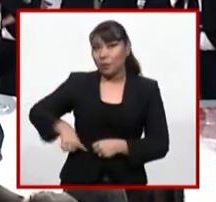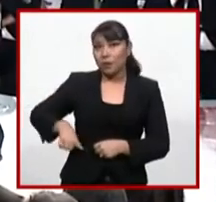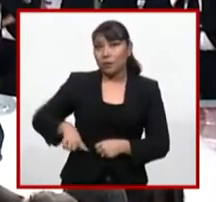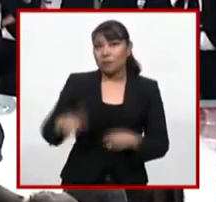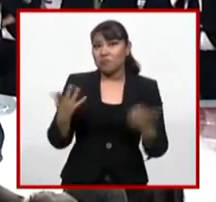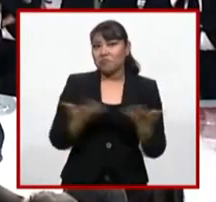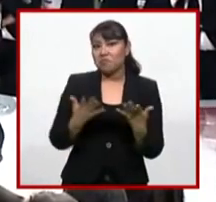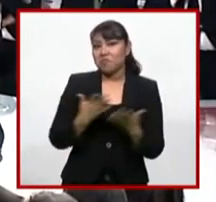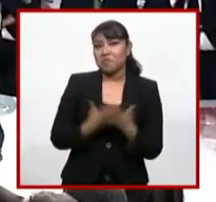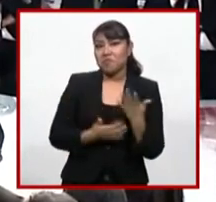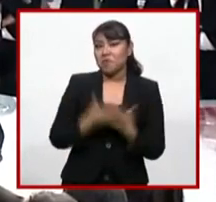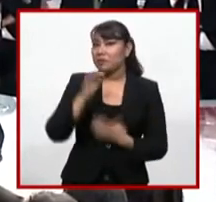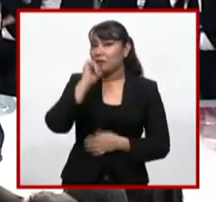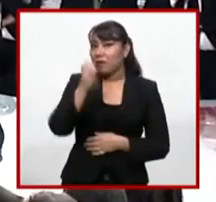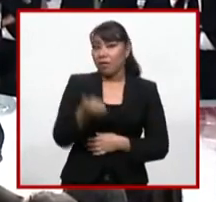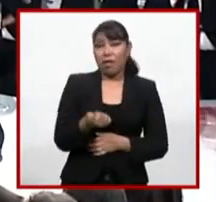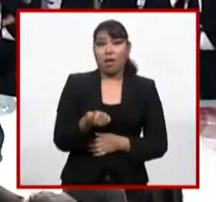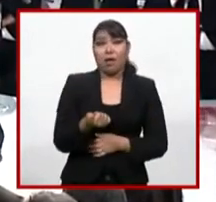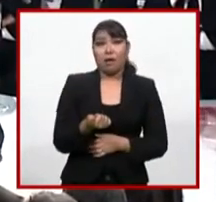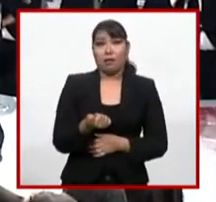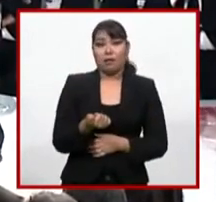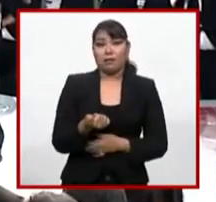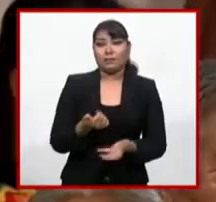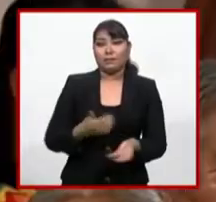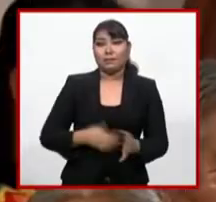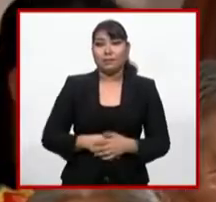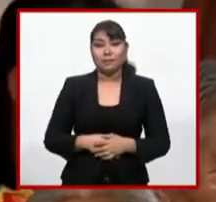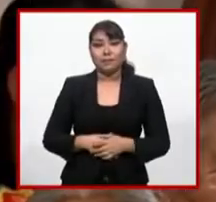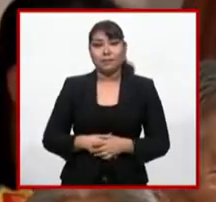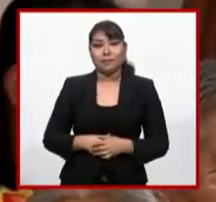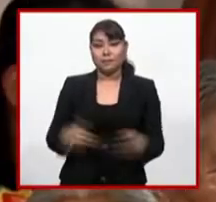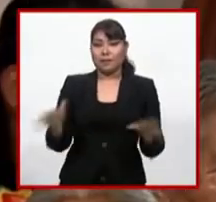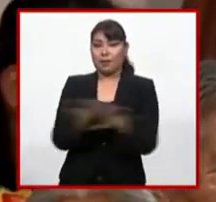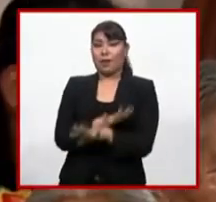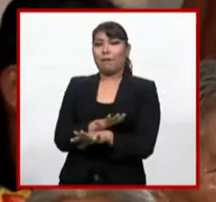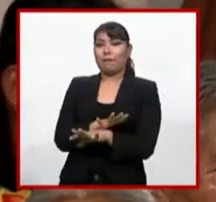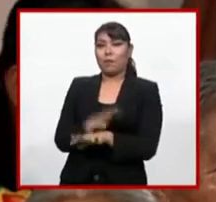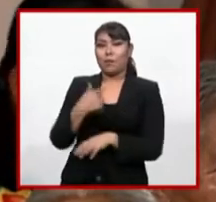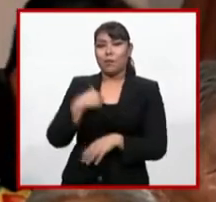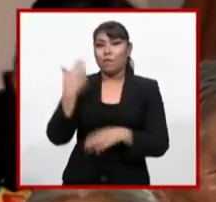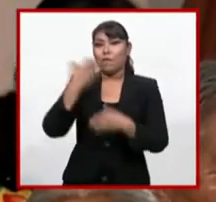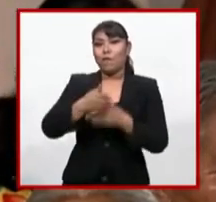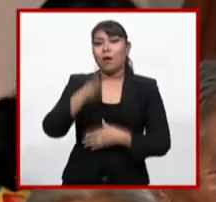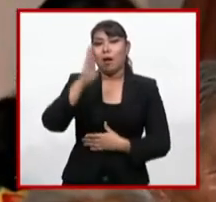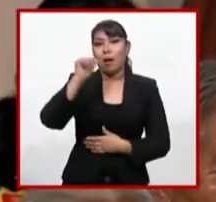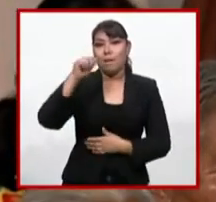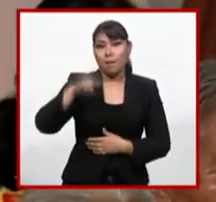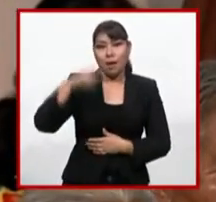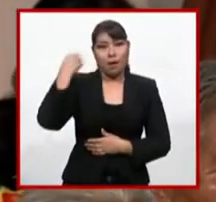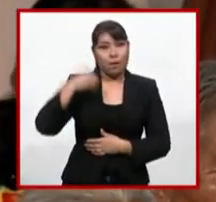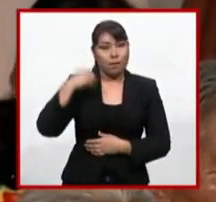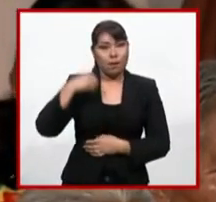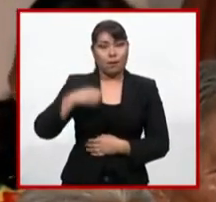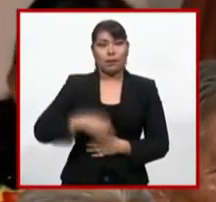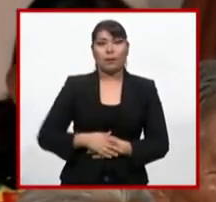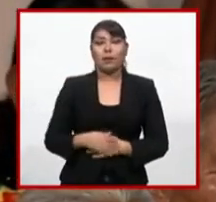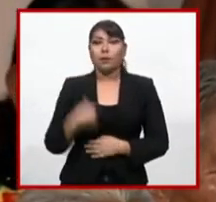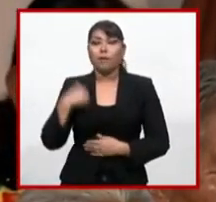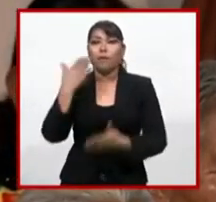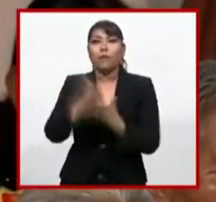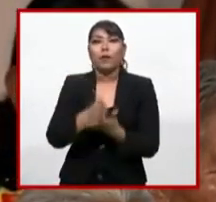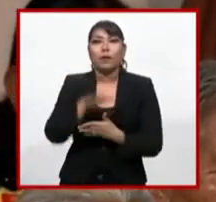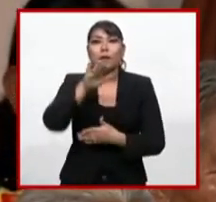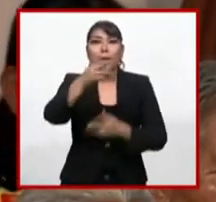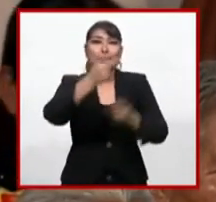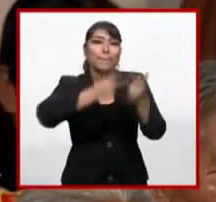Toby. Entonces digo, pues esto cambió. Me otorgan el crédito. Y como lo vieron en